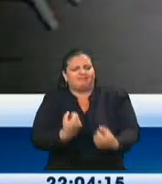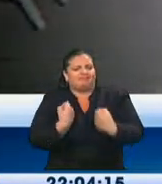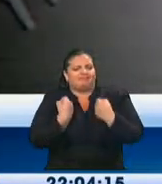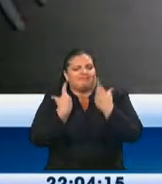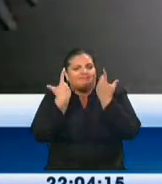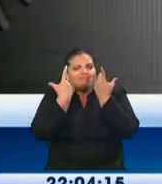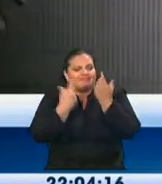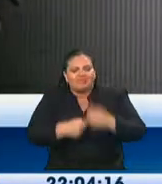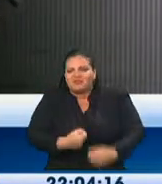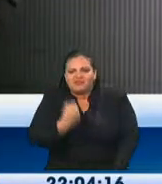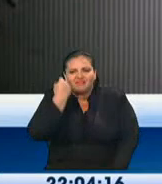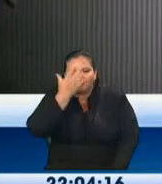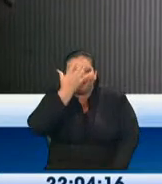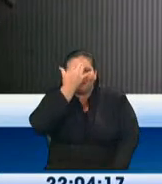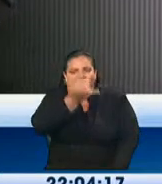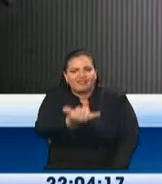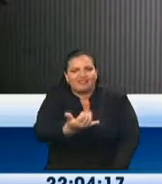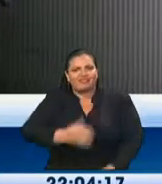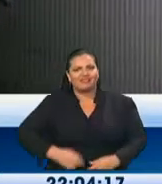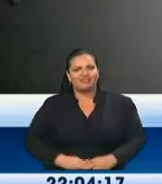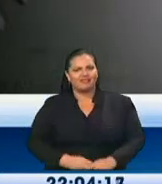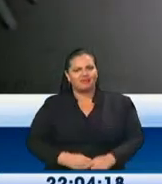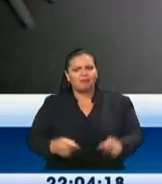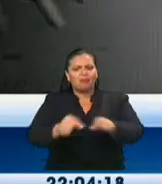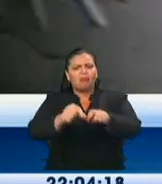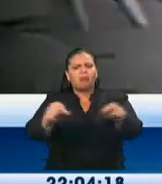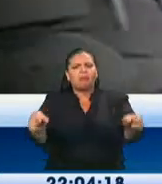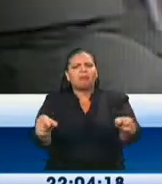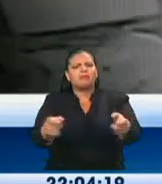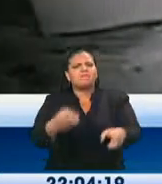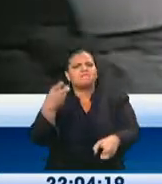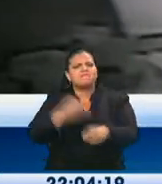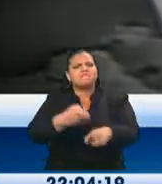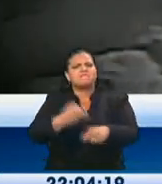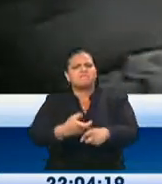sea, no entiendo por qué, o sea, por un fierro arriesga su vida.